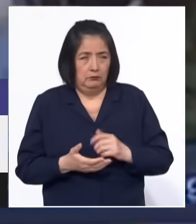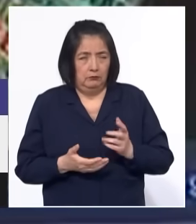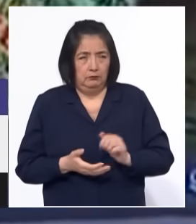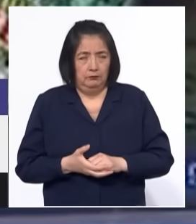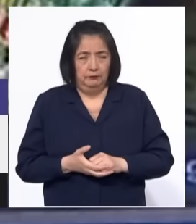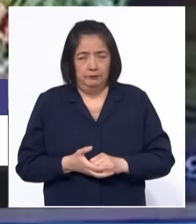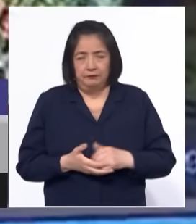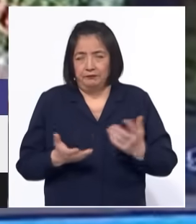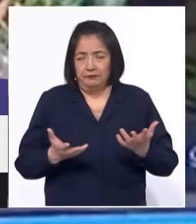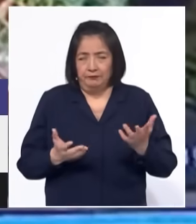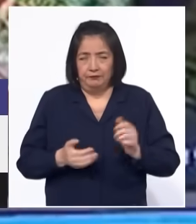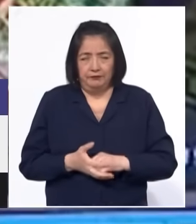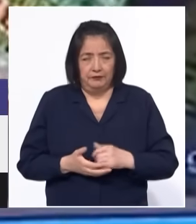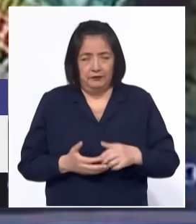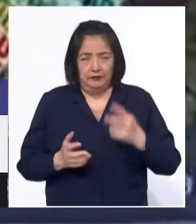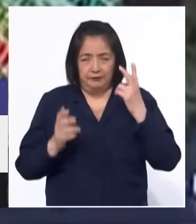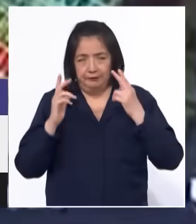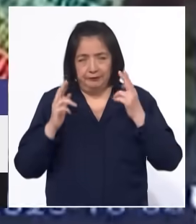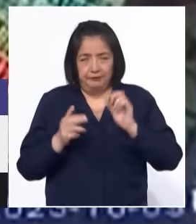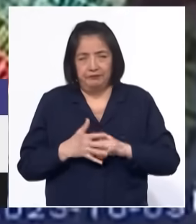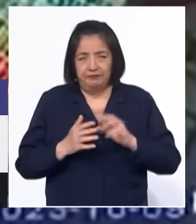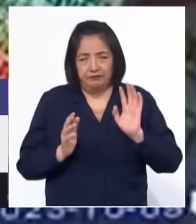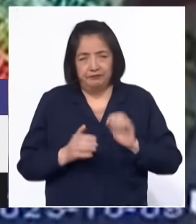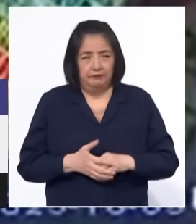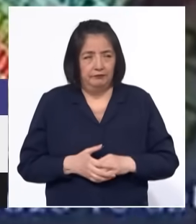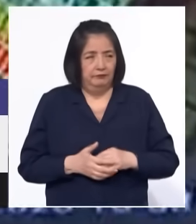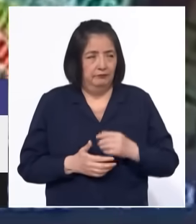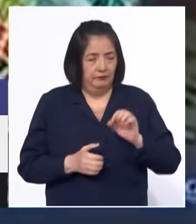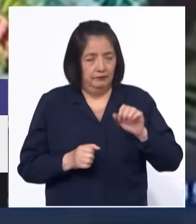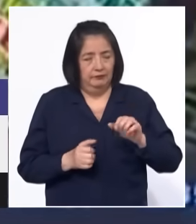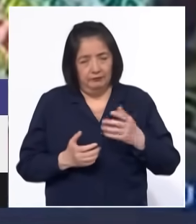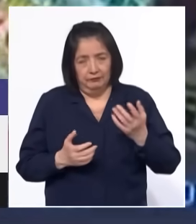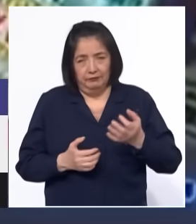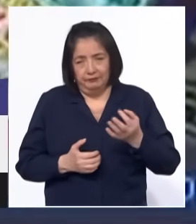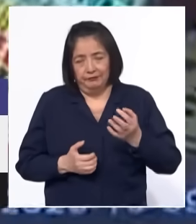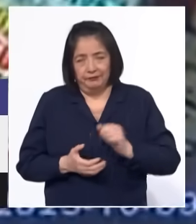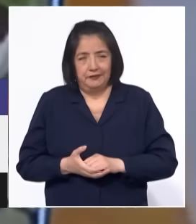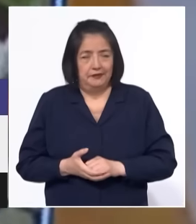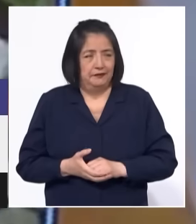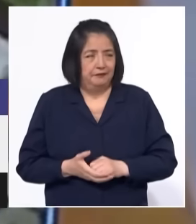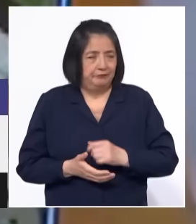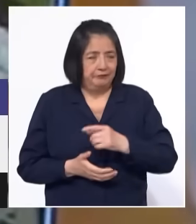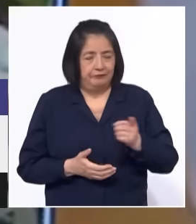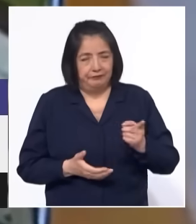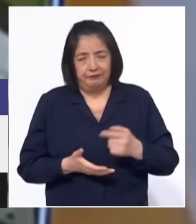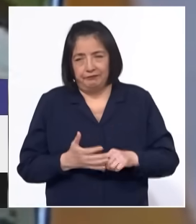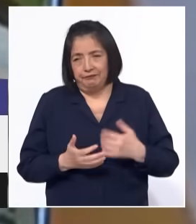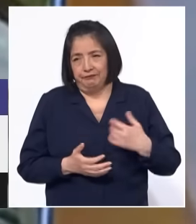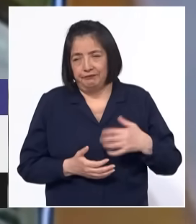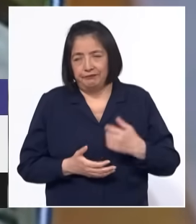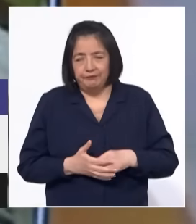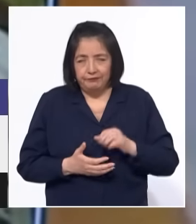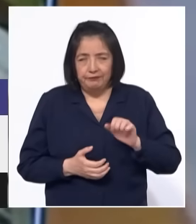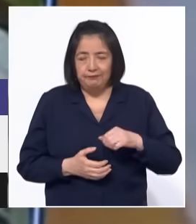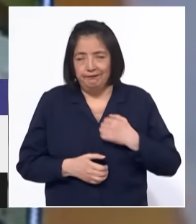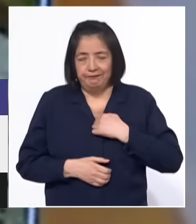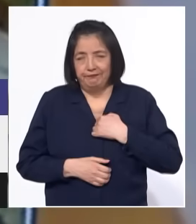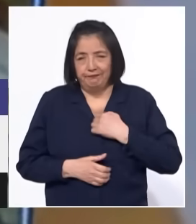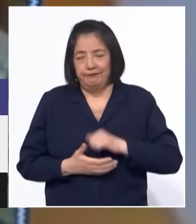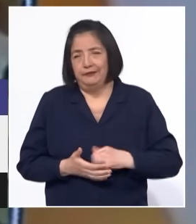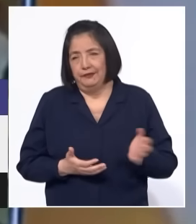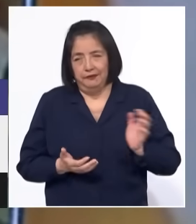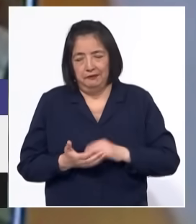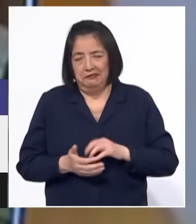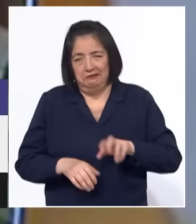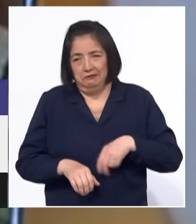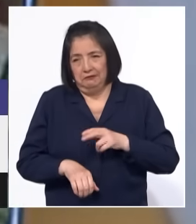establecimiento, una peluquería, en fin. Y sí, pues, ¿no? Estos hechos se han convertido lamentablemente, en cada vez